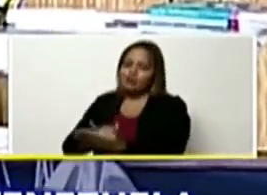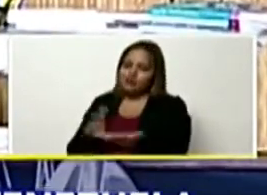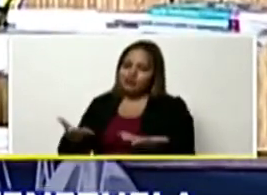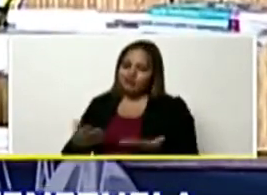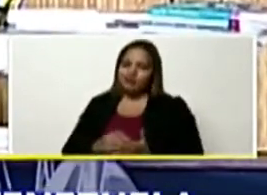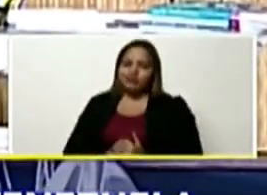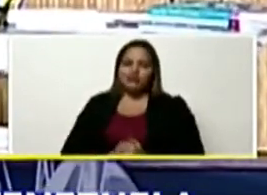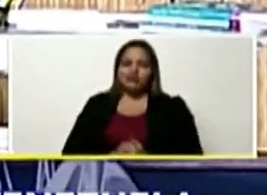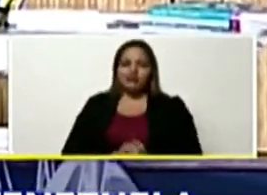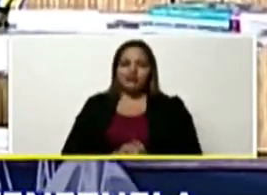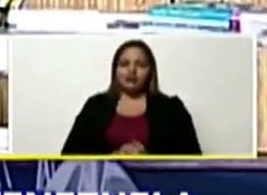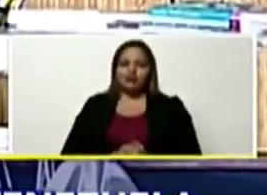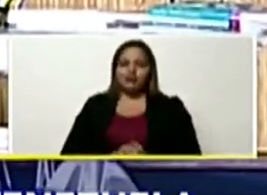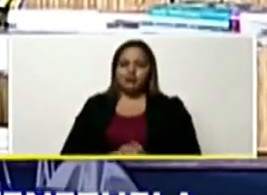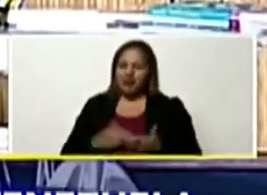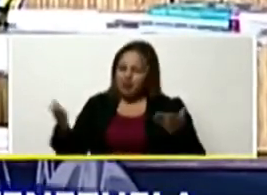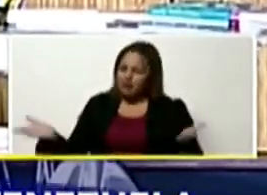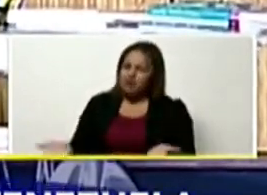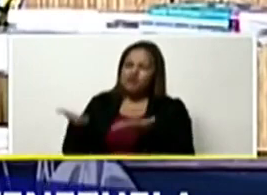estimular